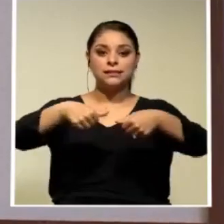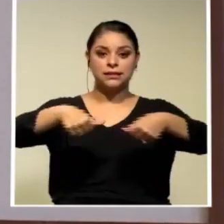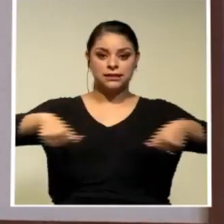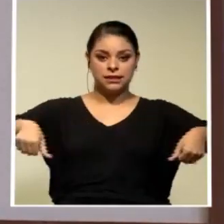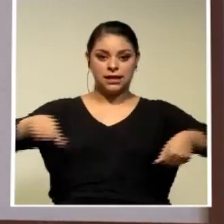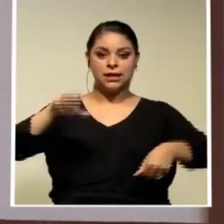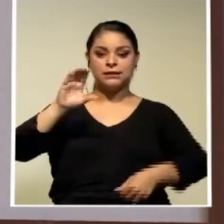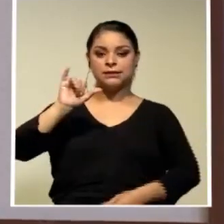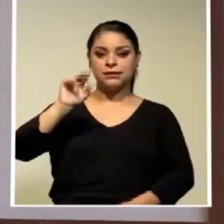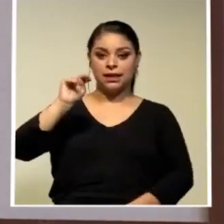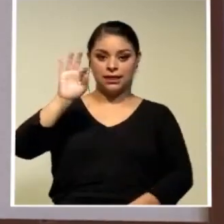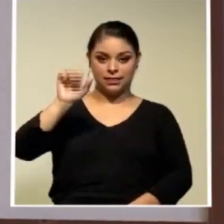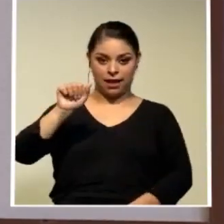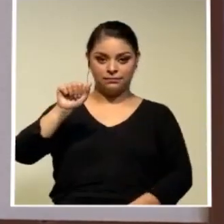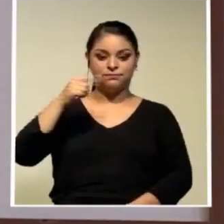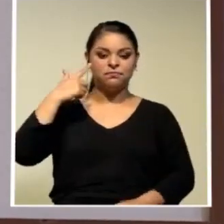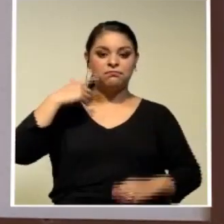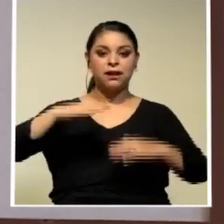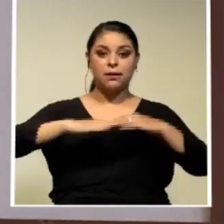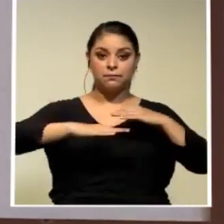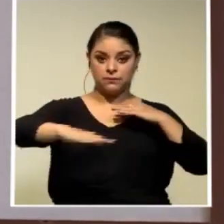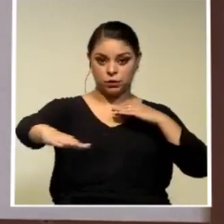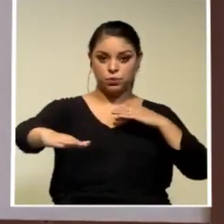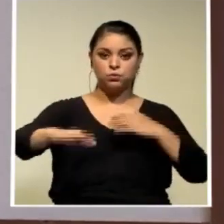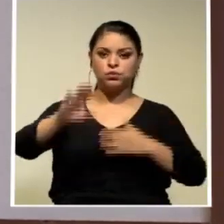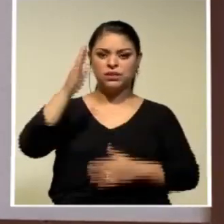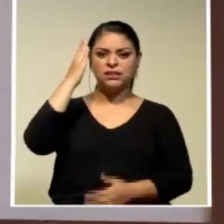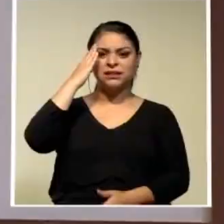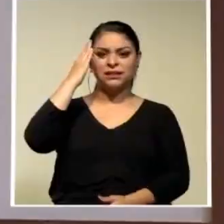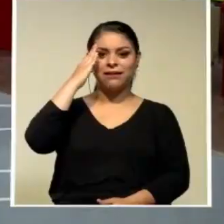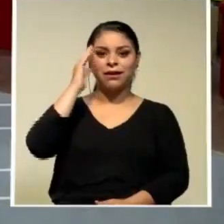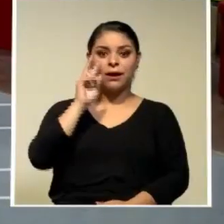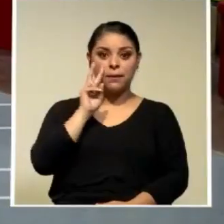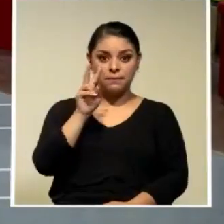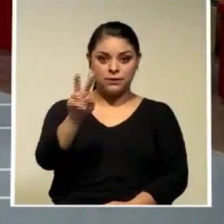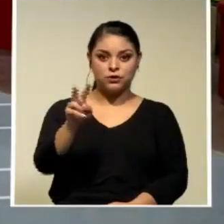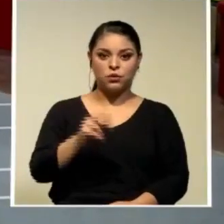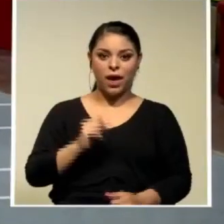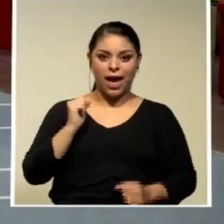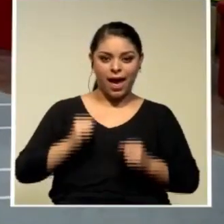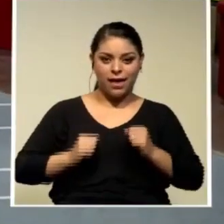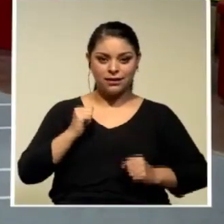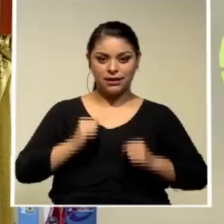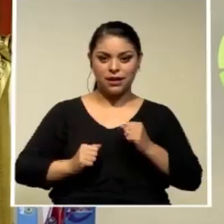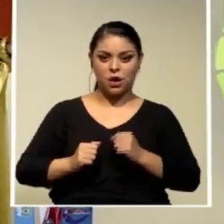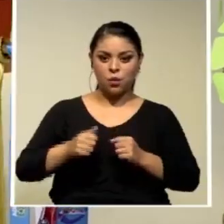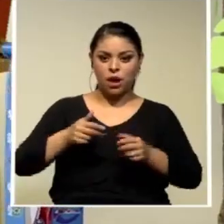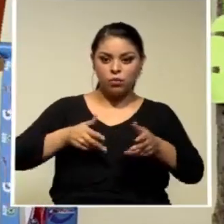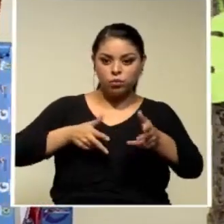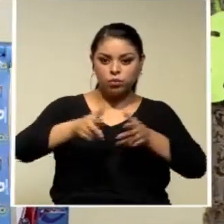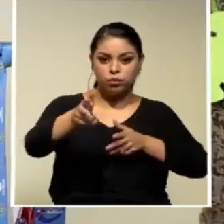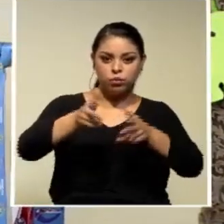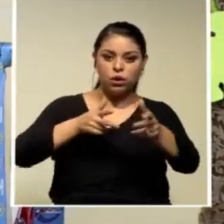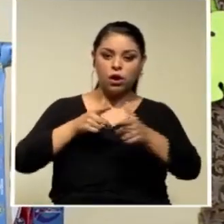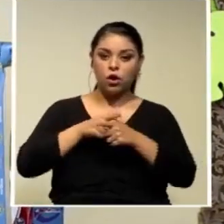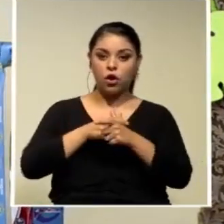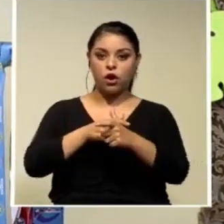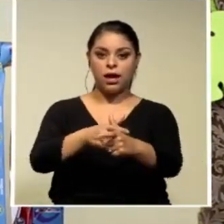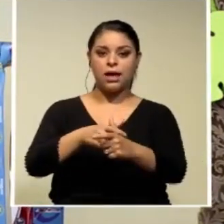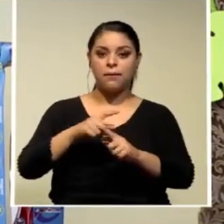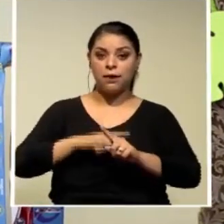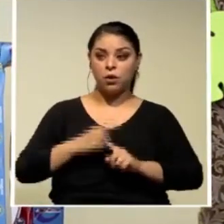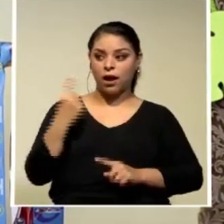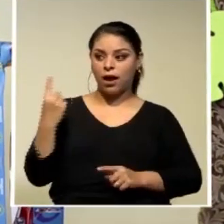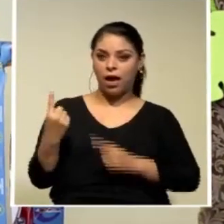ajá, marcamos. ¿Vos has visto cuando los atletas en una pista, ajá, salen a correr, pero cada uno tiene como